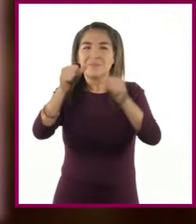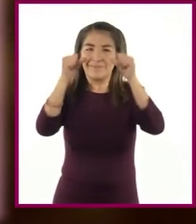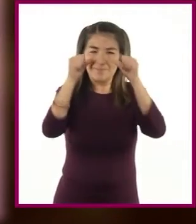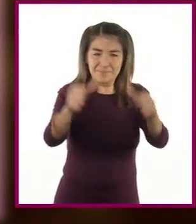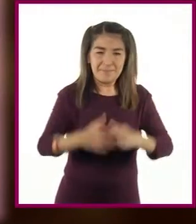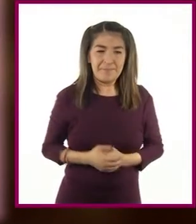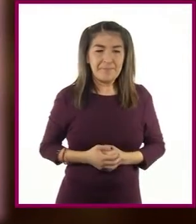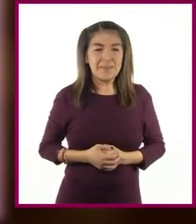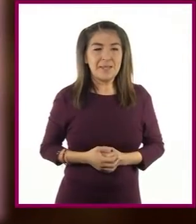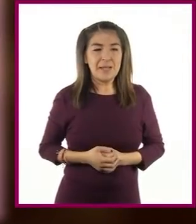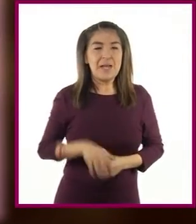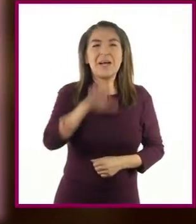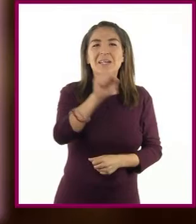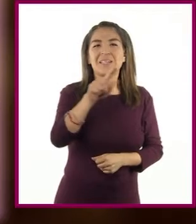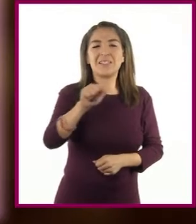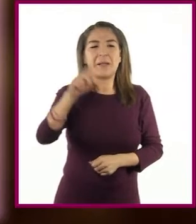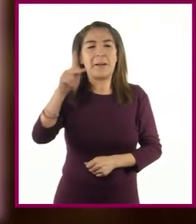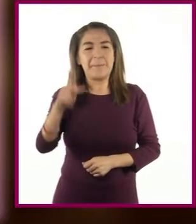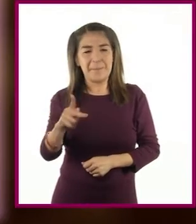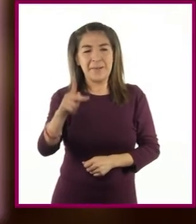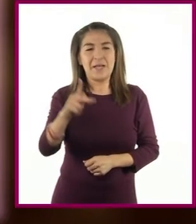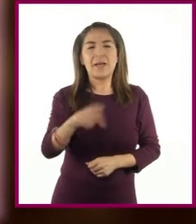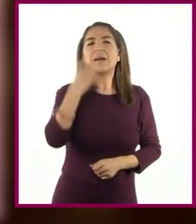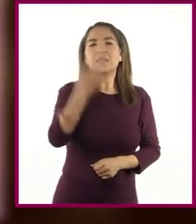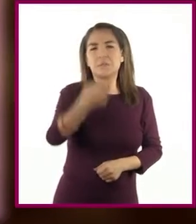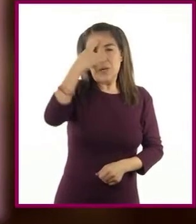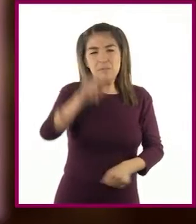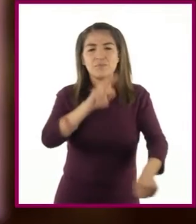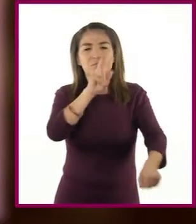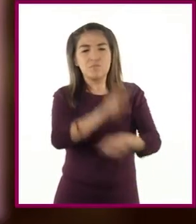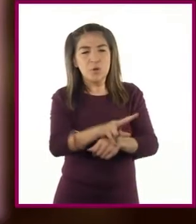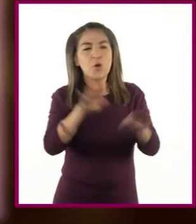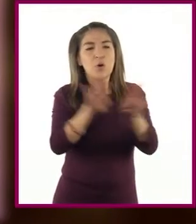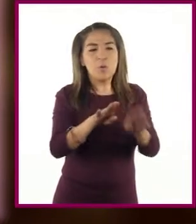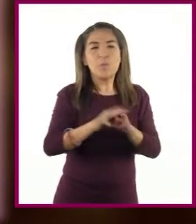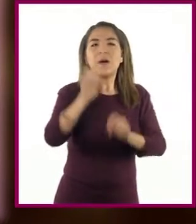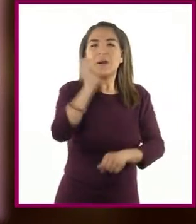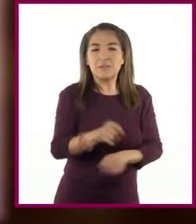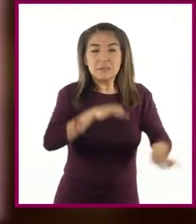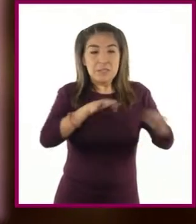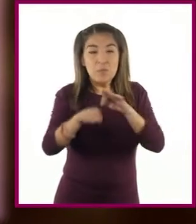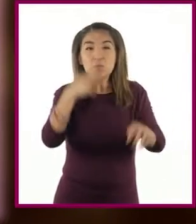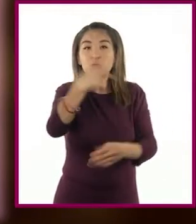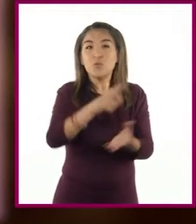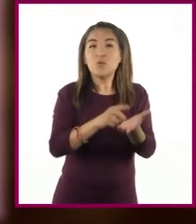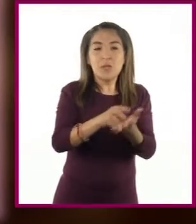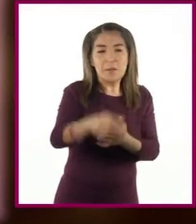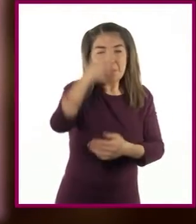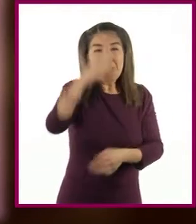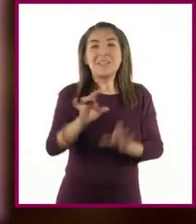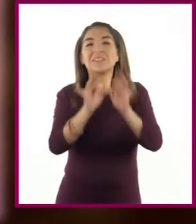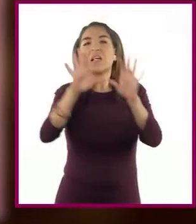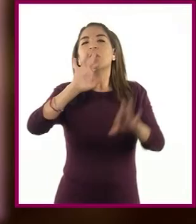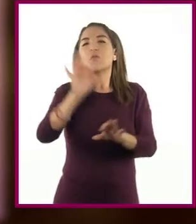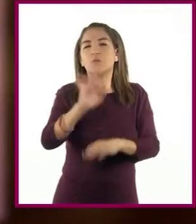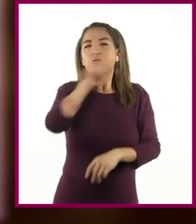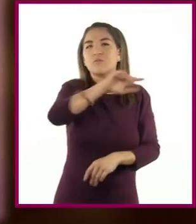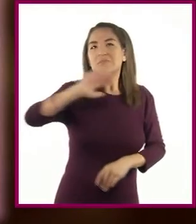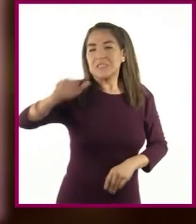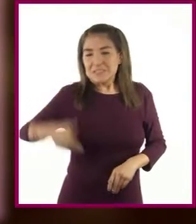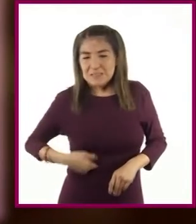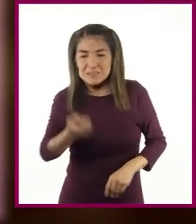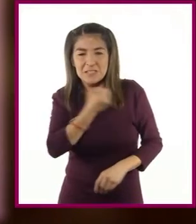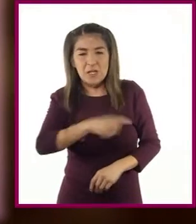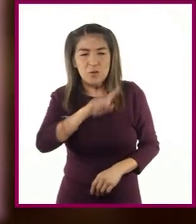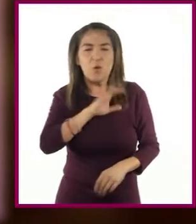La Secretaría del Trabajo y Previsión Social vigila que se cumplan los derechos de los trabajadores para evitar riesgos a la salud,